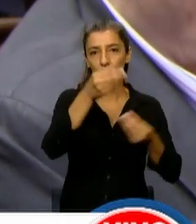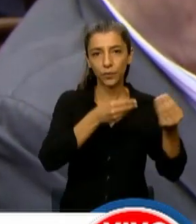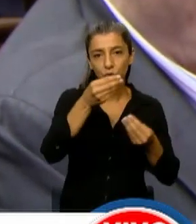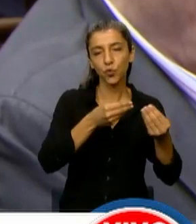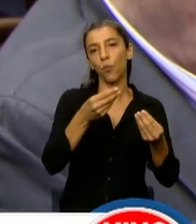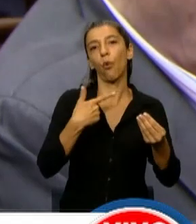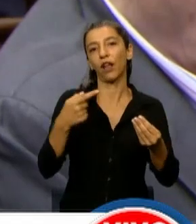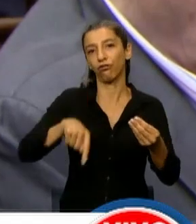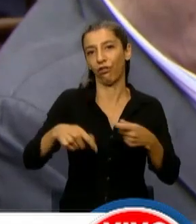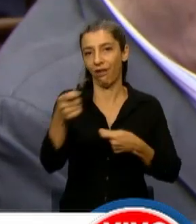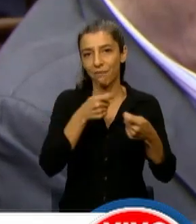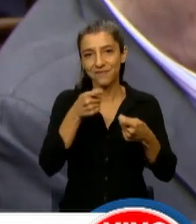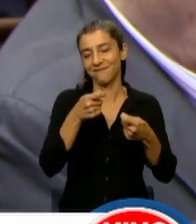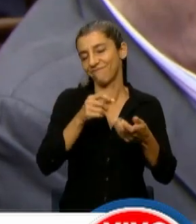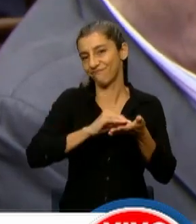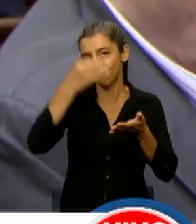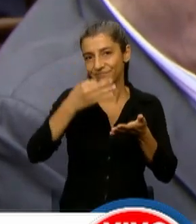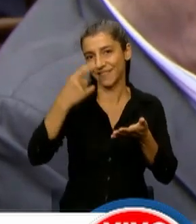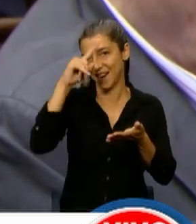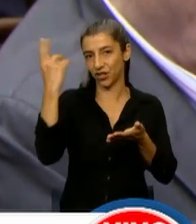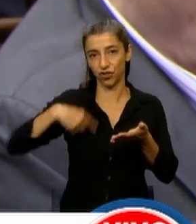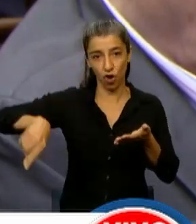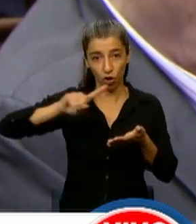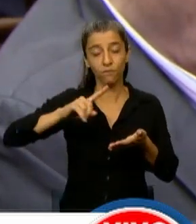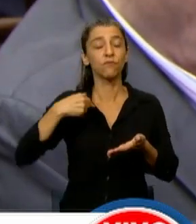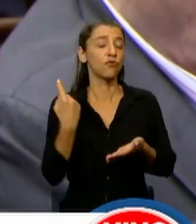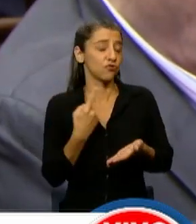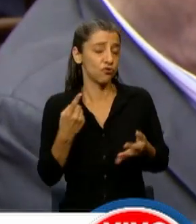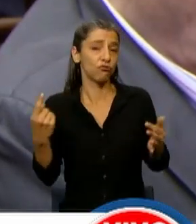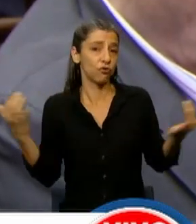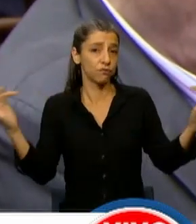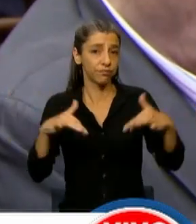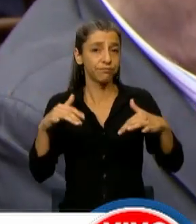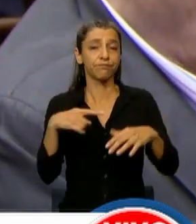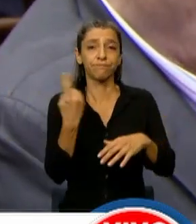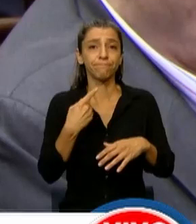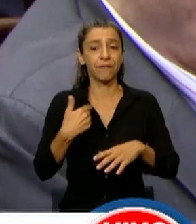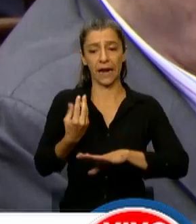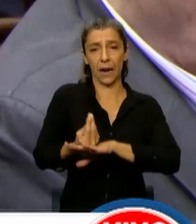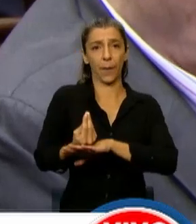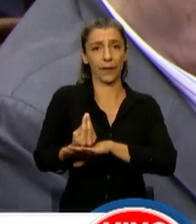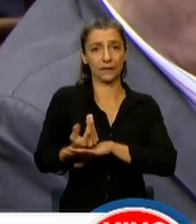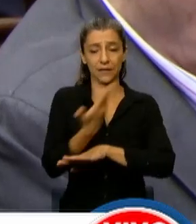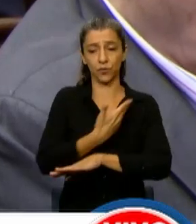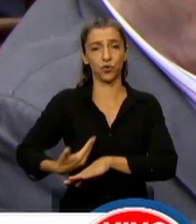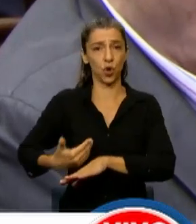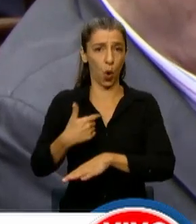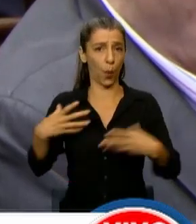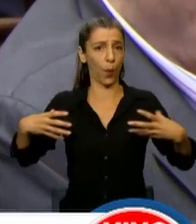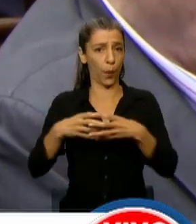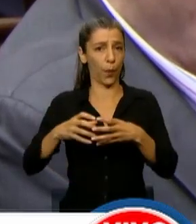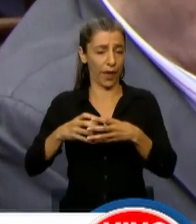Nacional y quienes estamos acá en esta bancada representamos al gobierno del Frente de